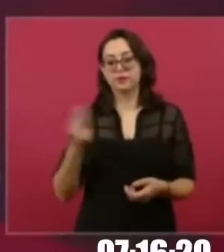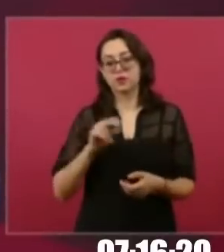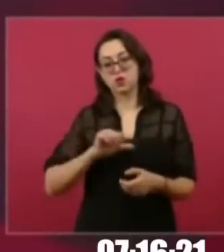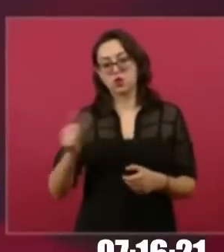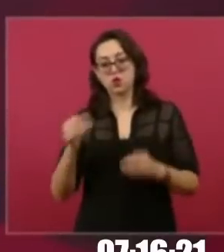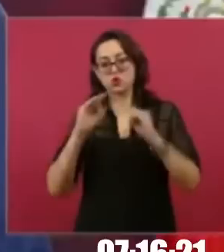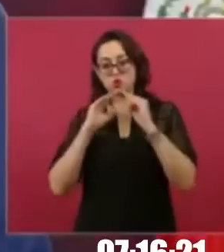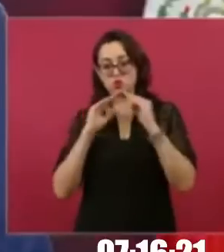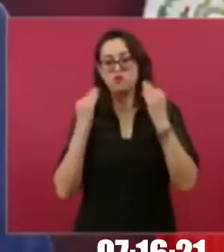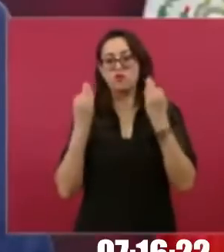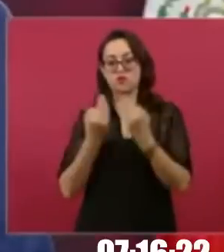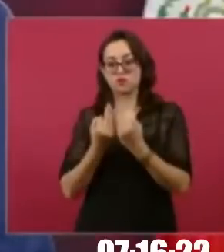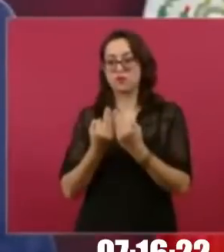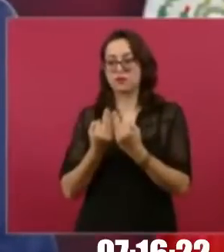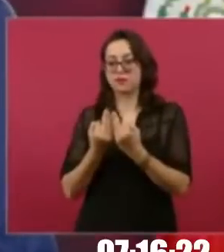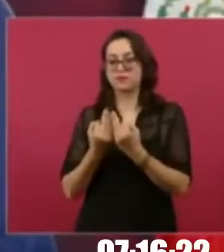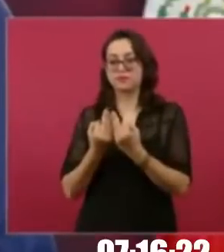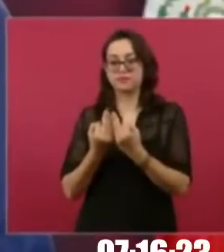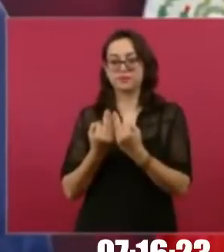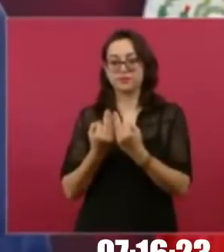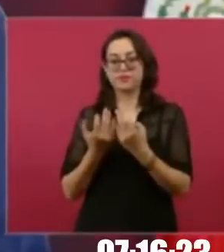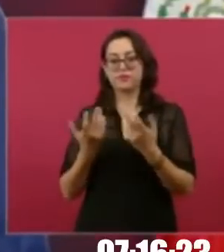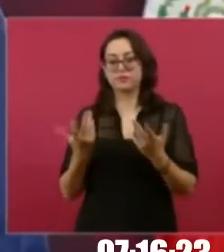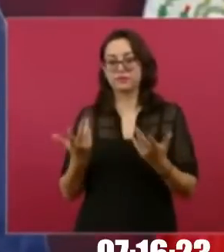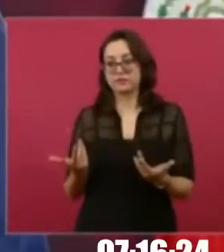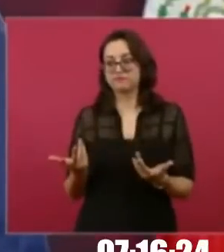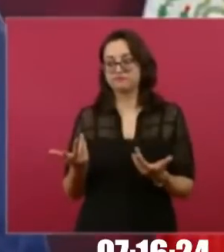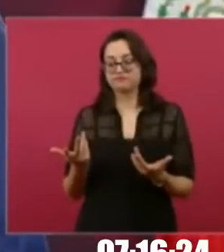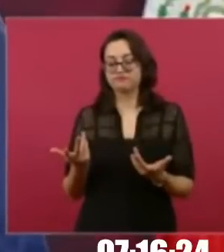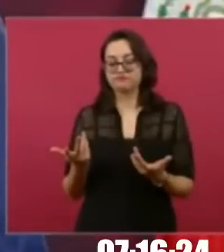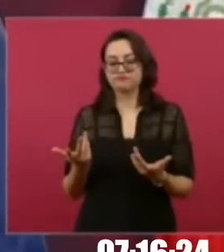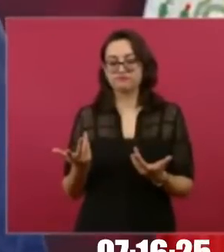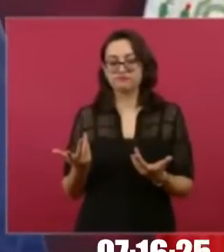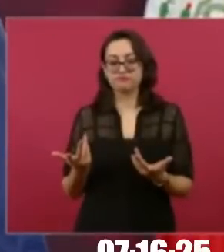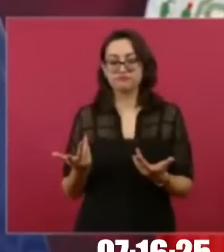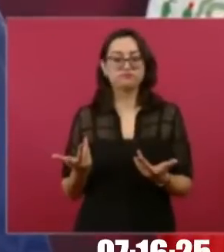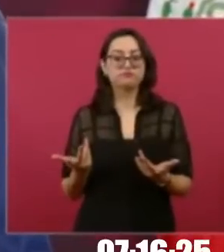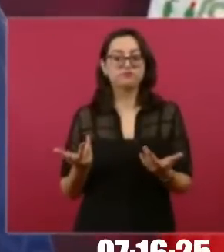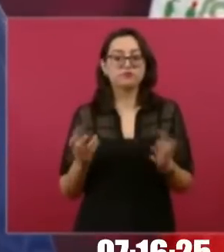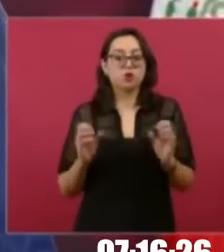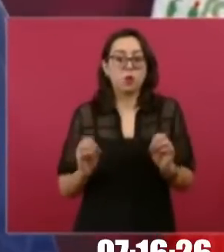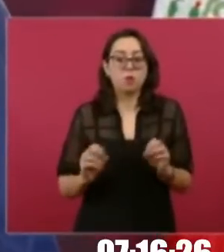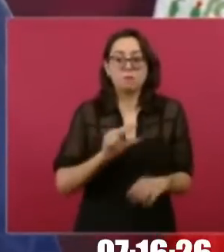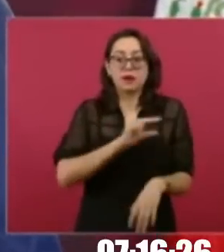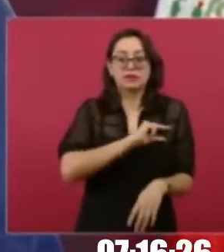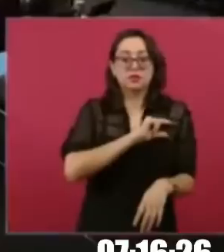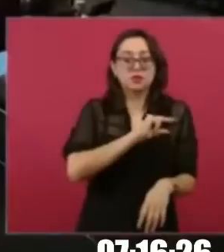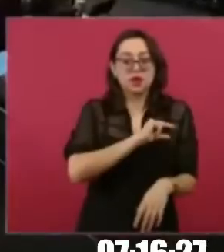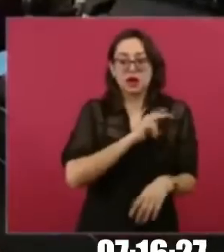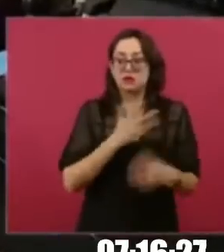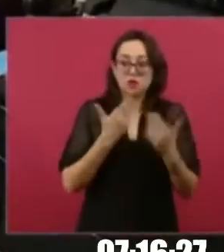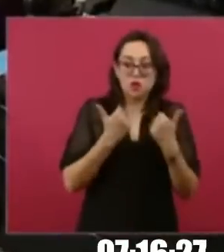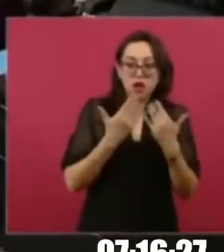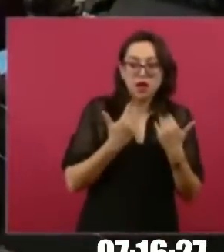me refiero al seguro social o no tienen este seguros médicos privados